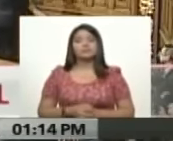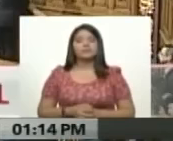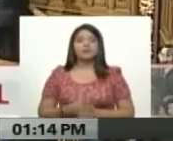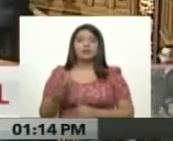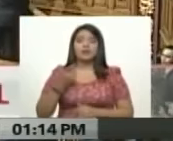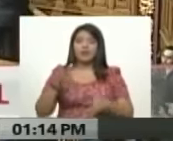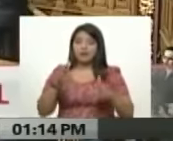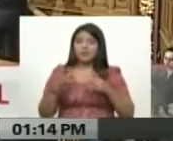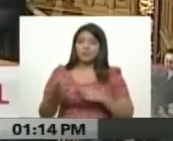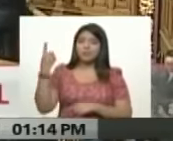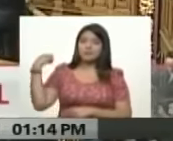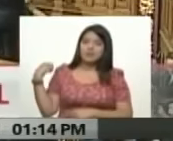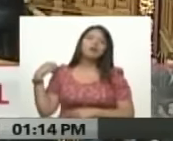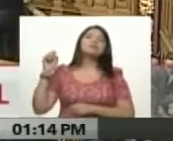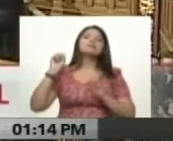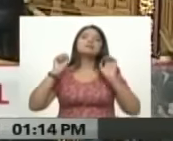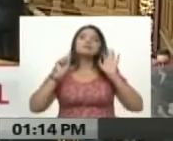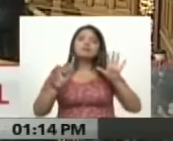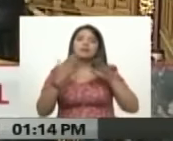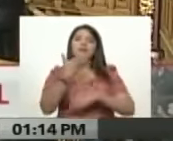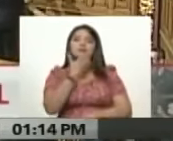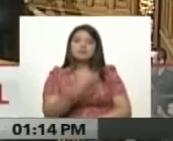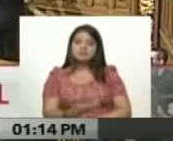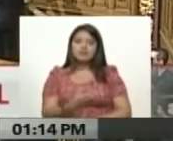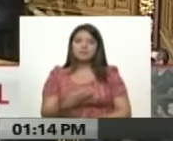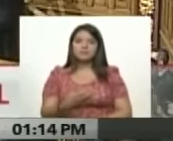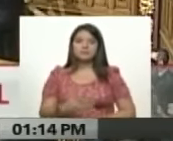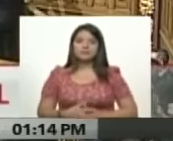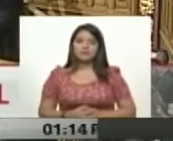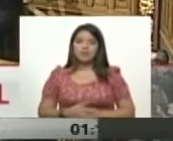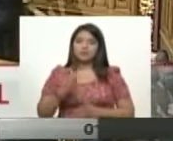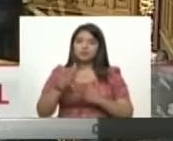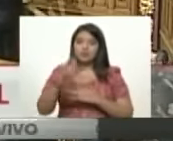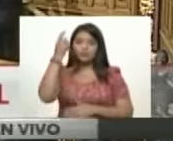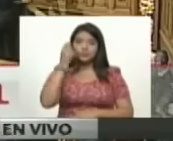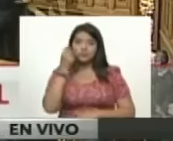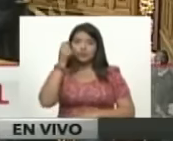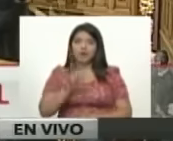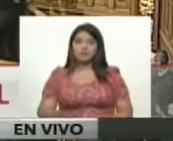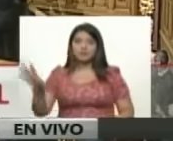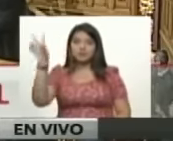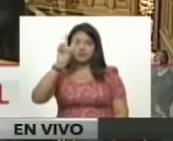pasados comicios del 6 de diciembre de carácter parlamentario en nuestro país.